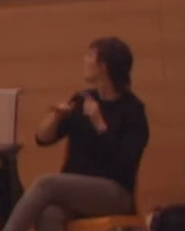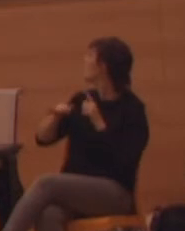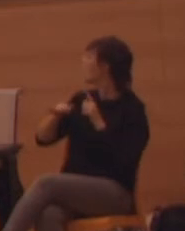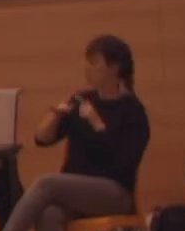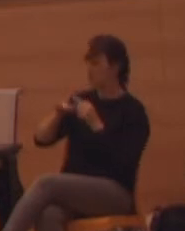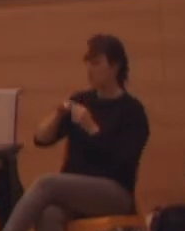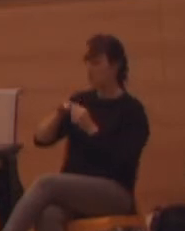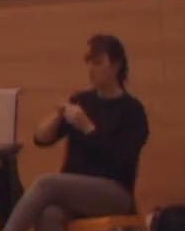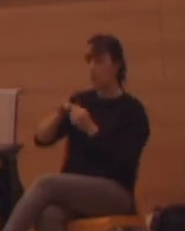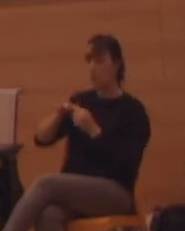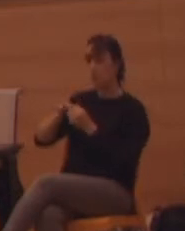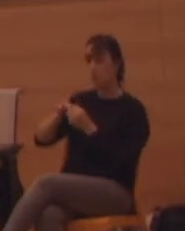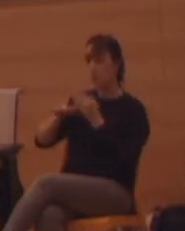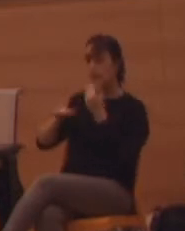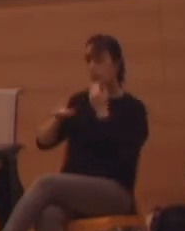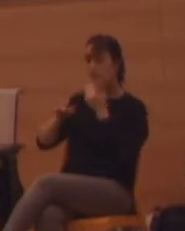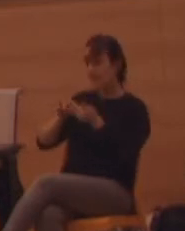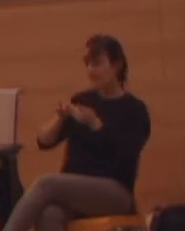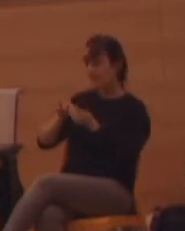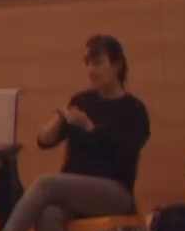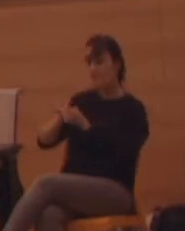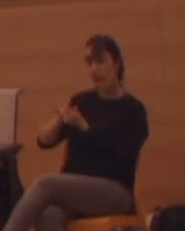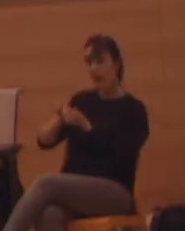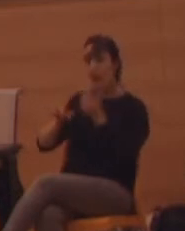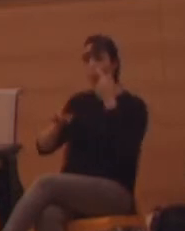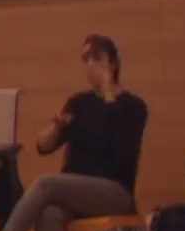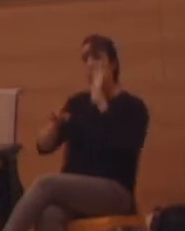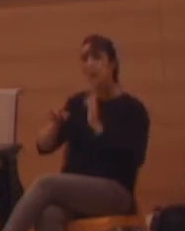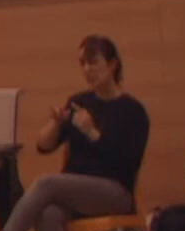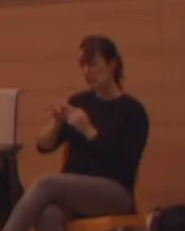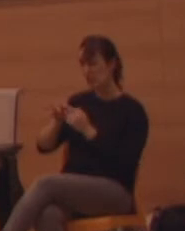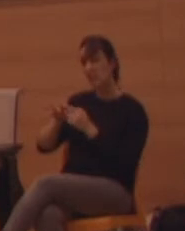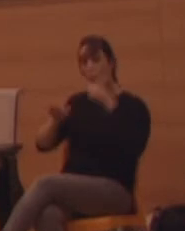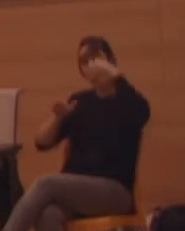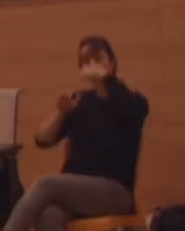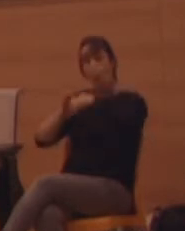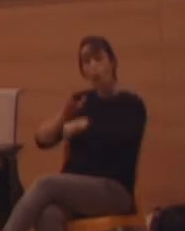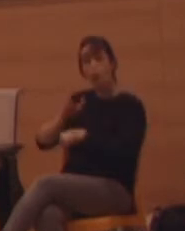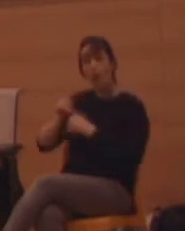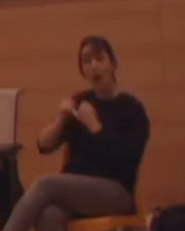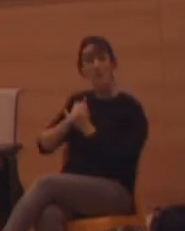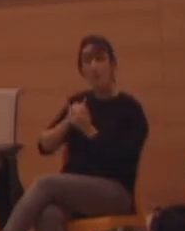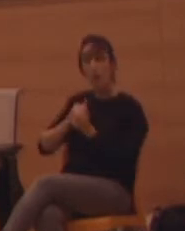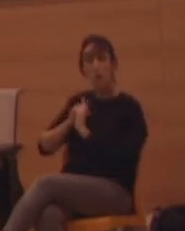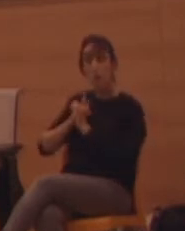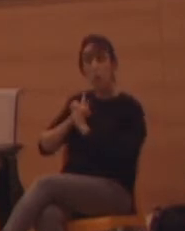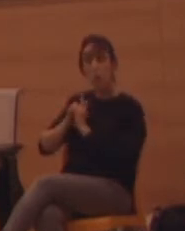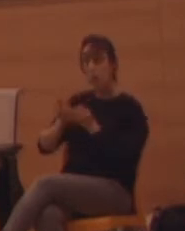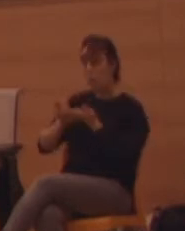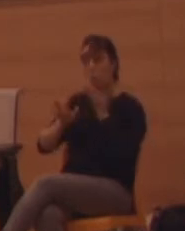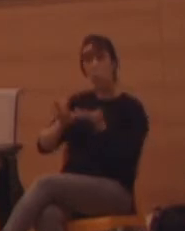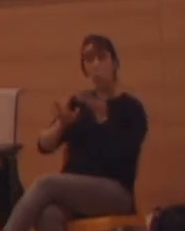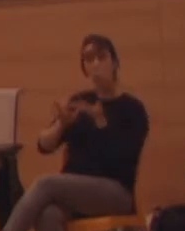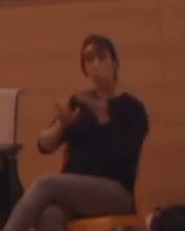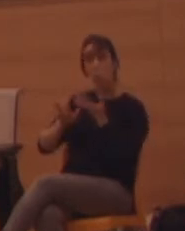si desbridamos, observamos como el segundo dedo, que parecía que era una lesión profunda, es una lesión superficial, y en el primer dedo la lesión